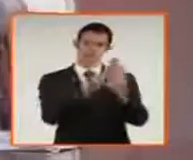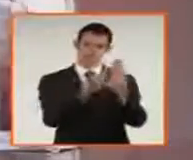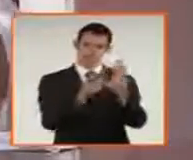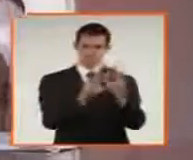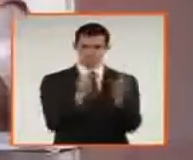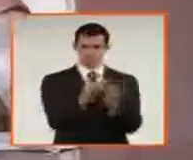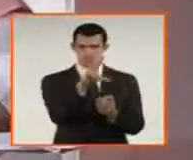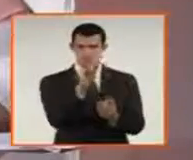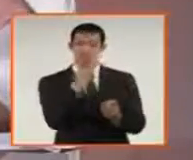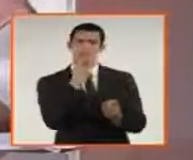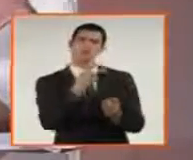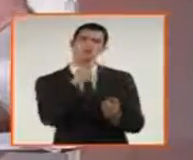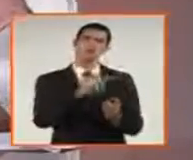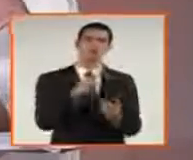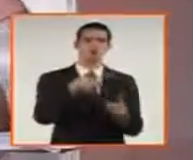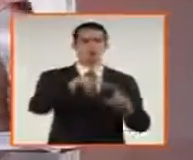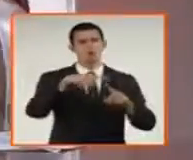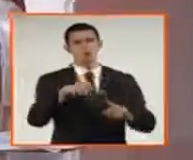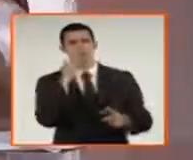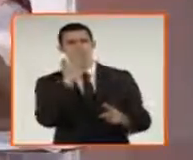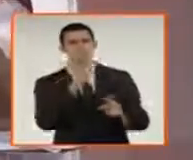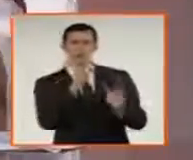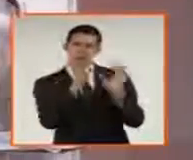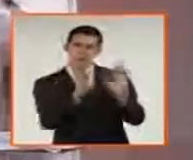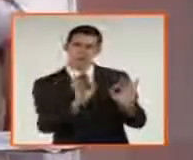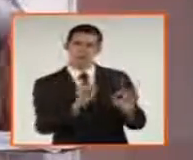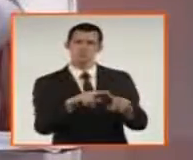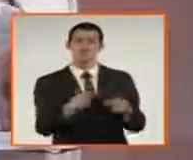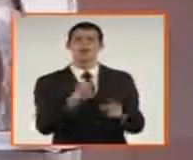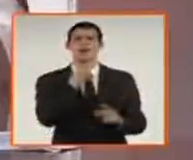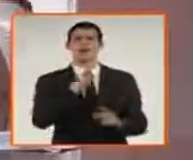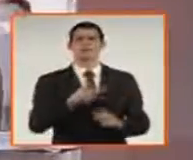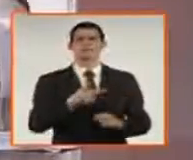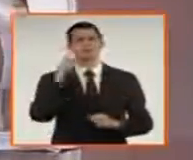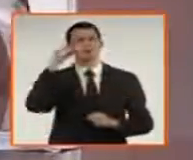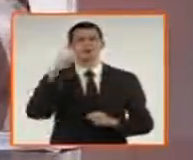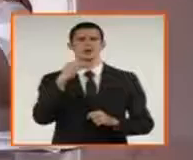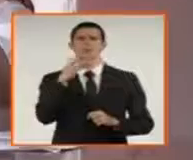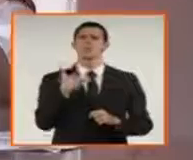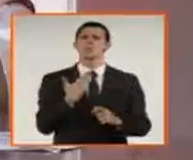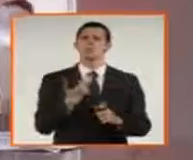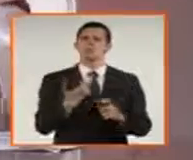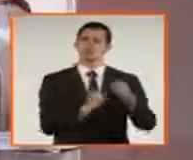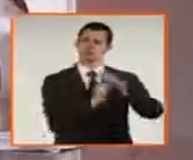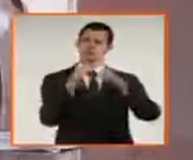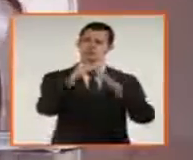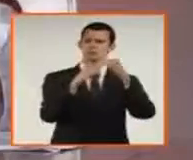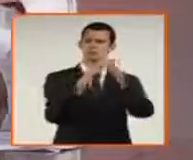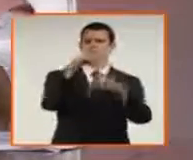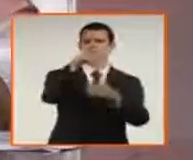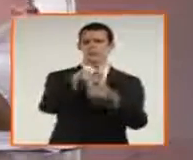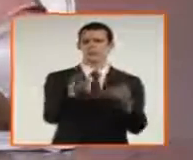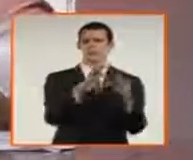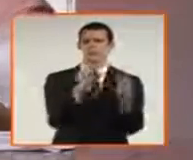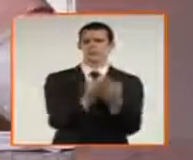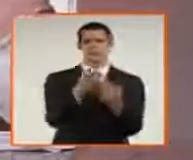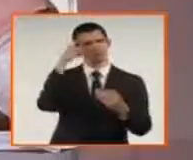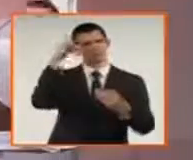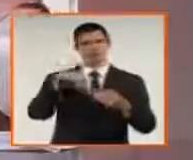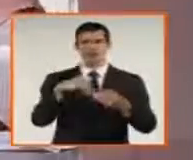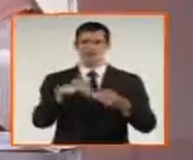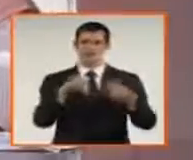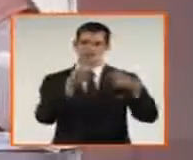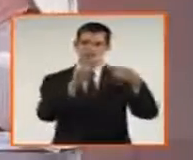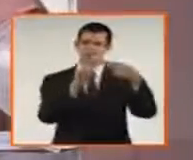cómo computar el parentesco, quiere decir cuando establecemos los parientes de primera línea, porque es